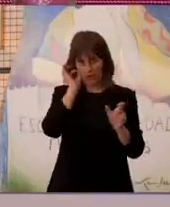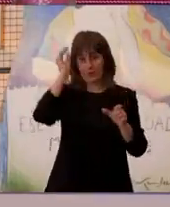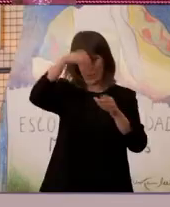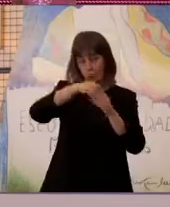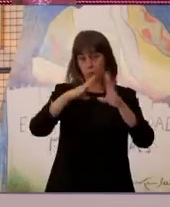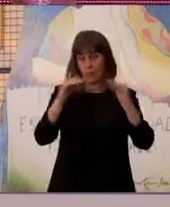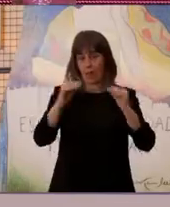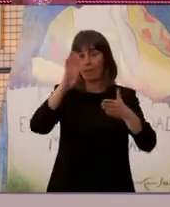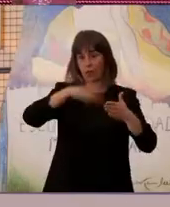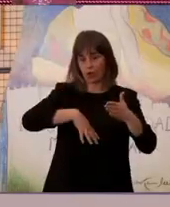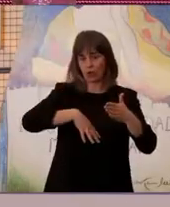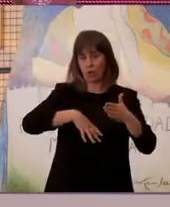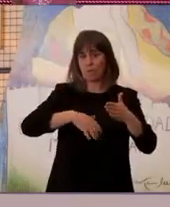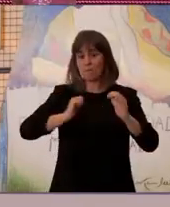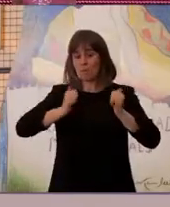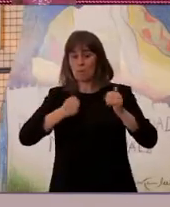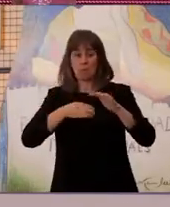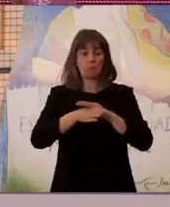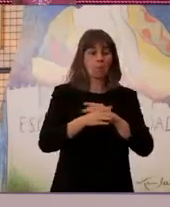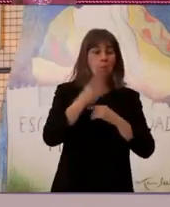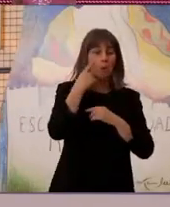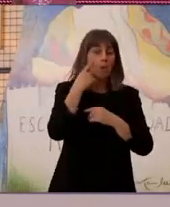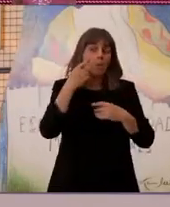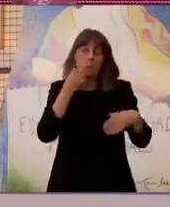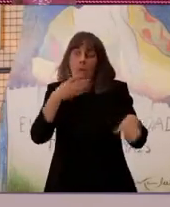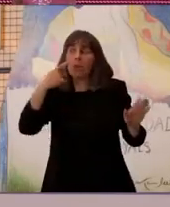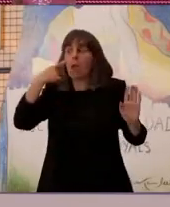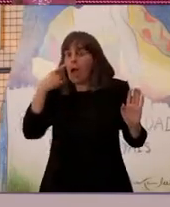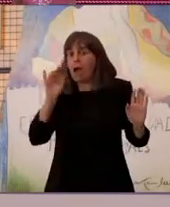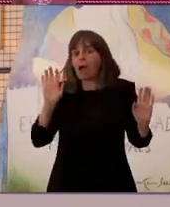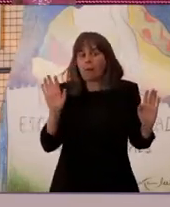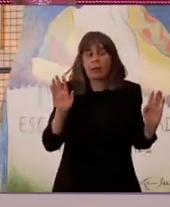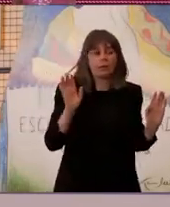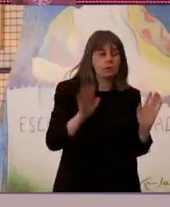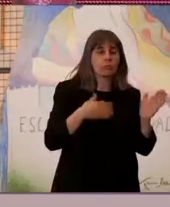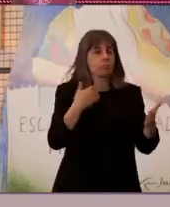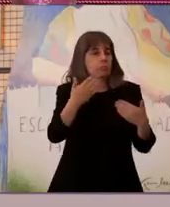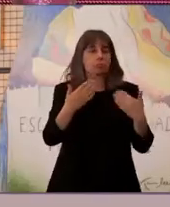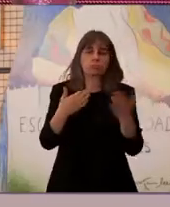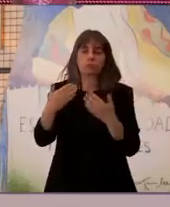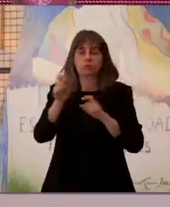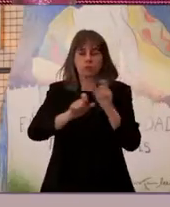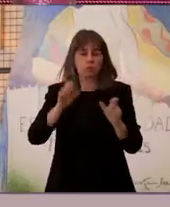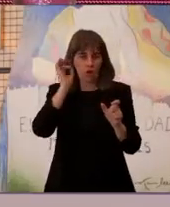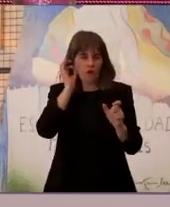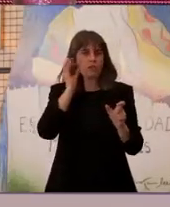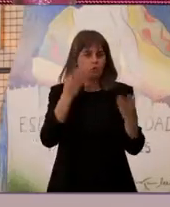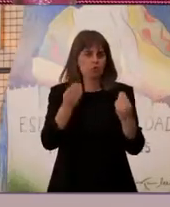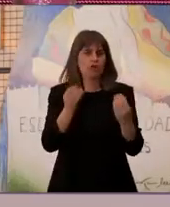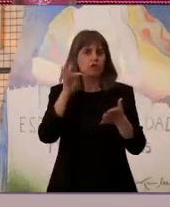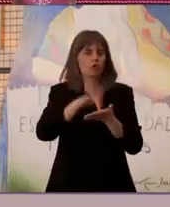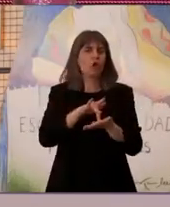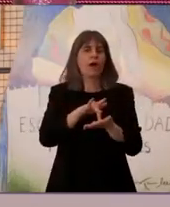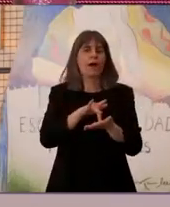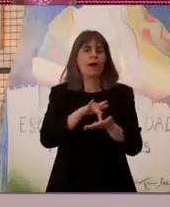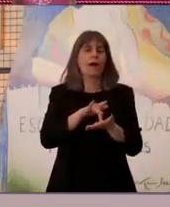entrábamos Pues estábamos así medio diciendo Bueno pues fui Quizás sí pero en fin esto muchos de nosotras militábamos entonces en